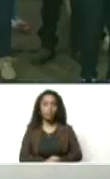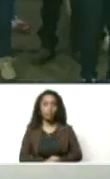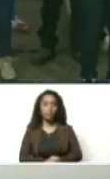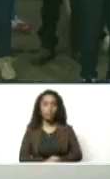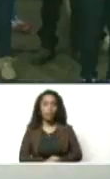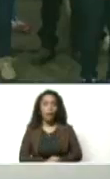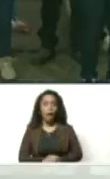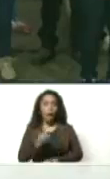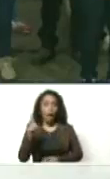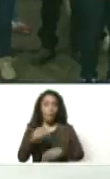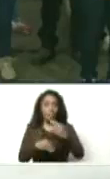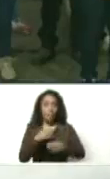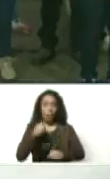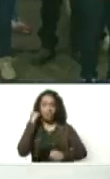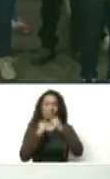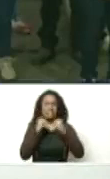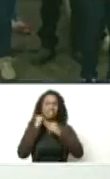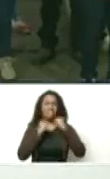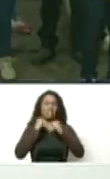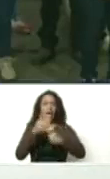Por ahí me hicieron correr una vez.